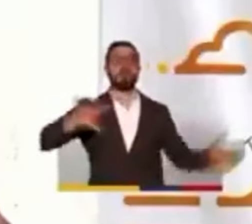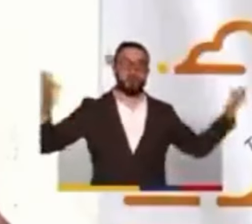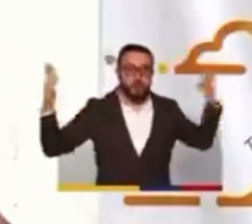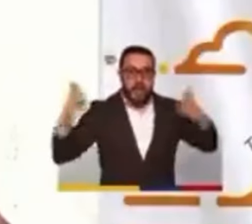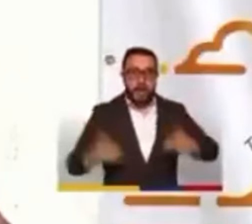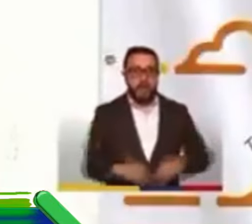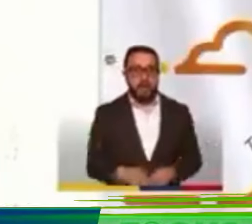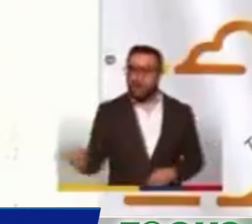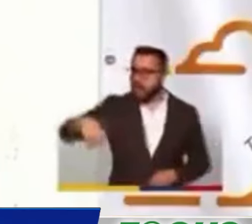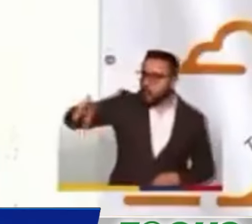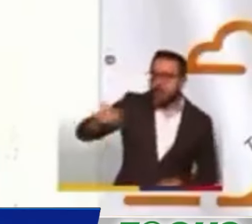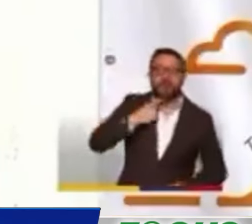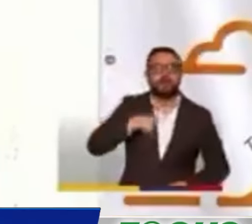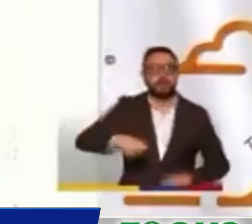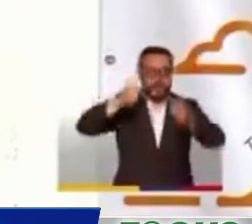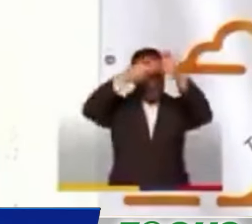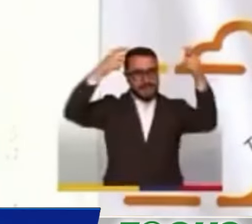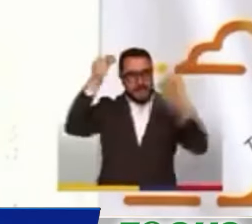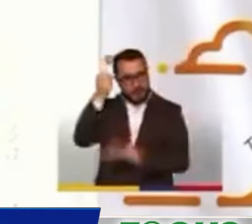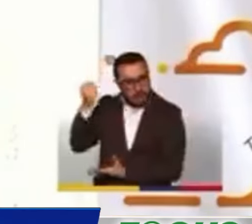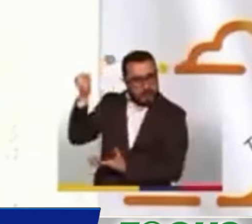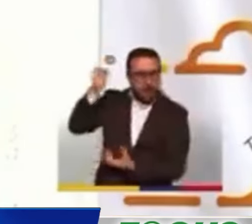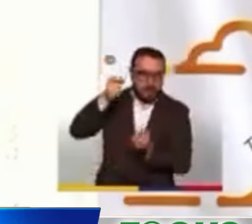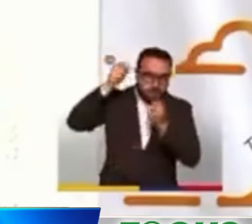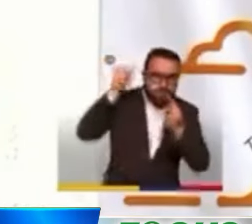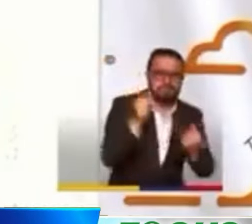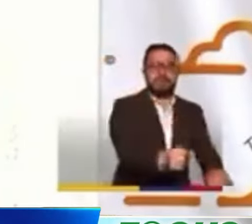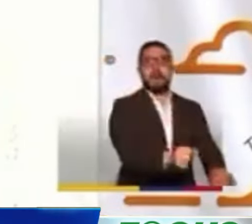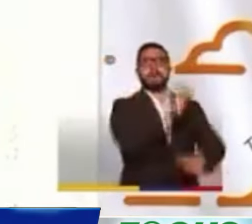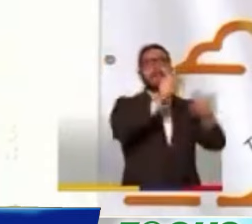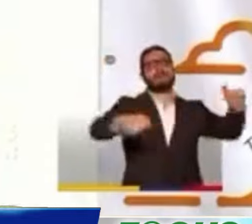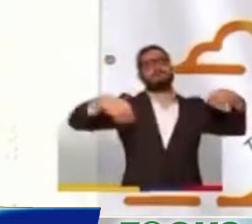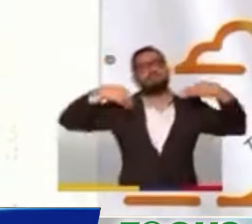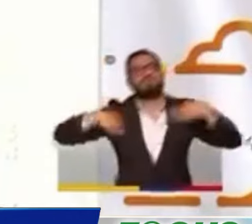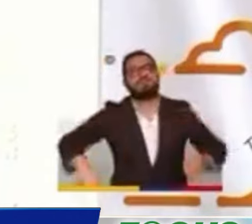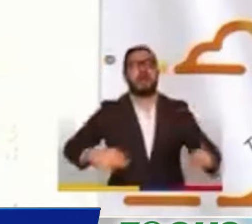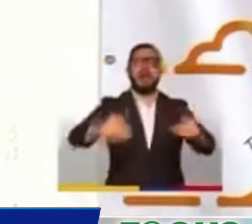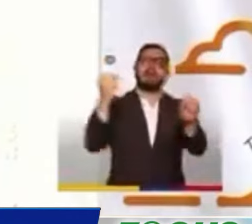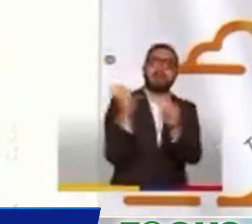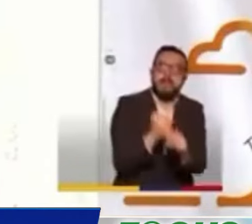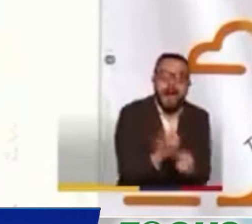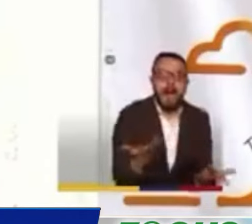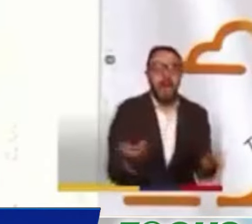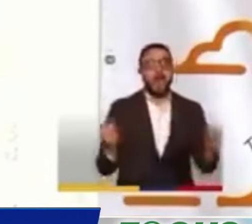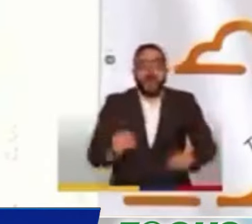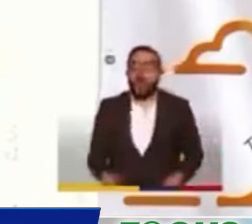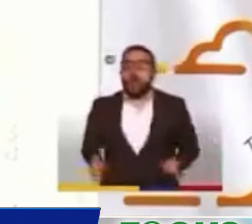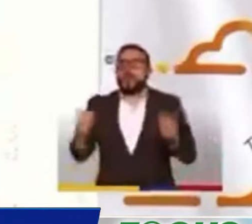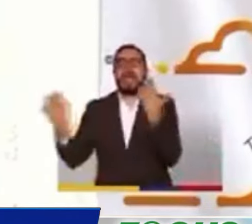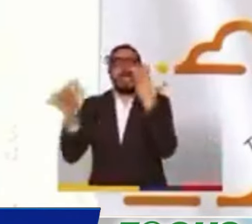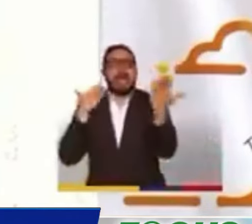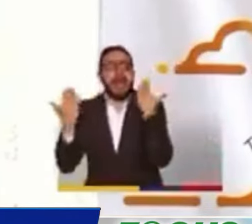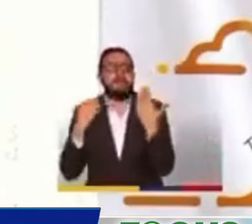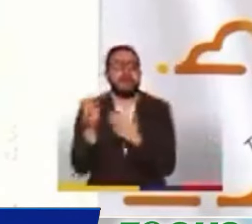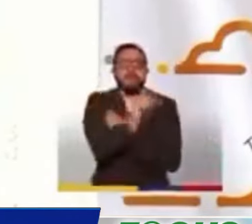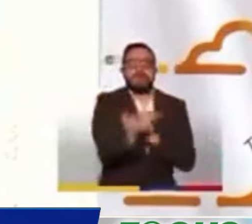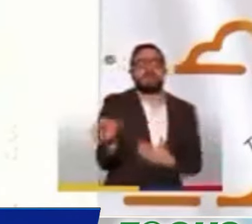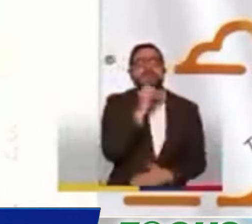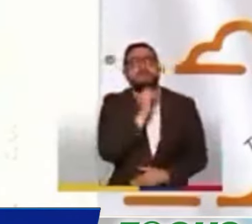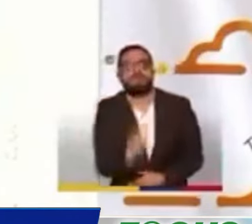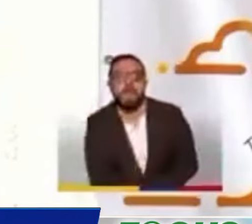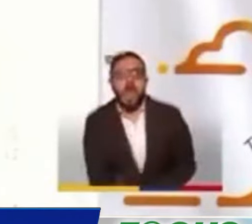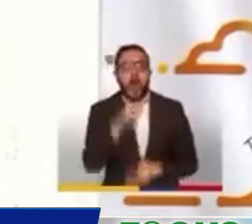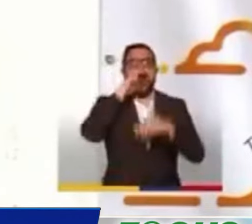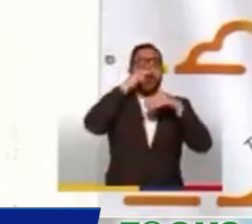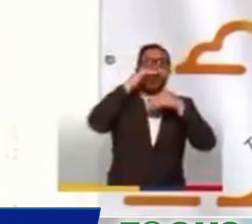gusta que el erario público vaya a la gente trabajadora, que vaya al campesino, a la campesina, al viejo o al niño y